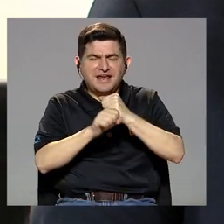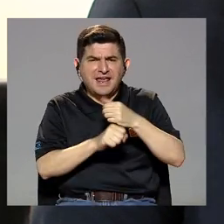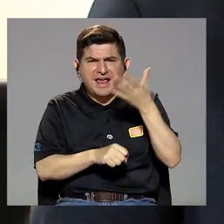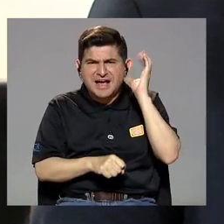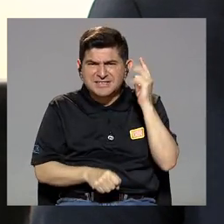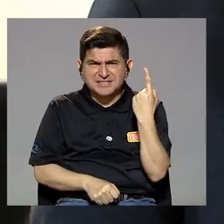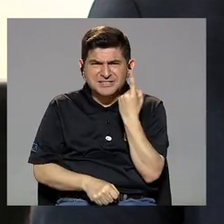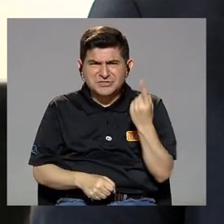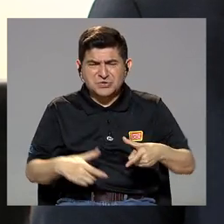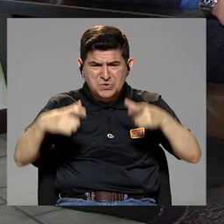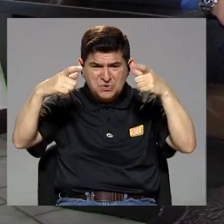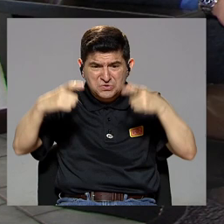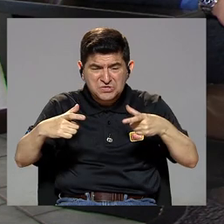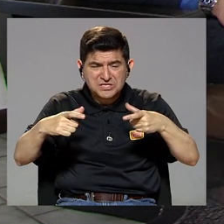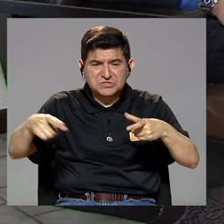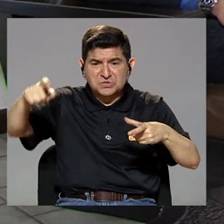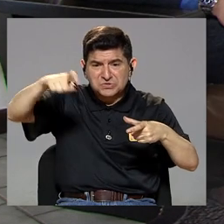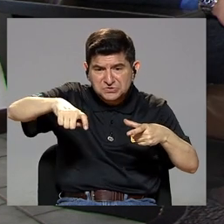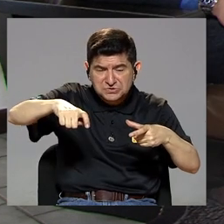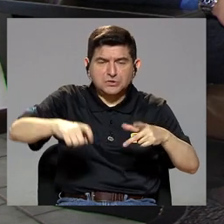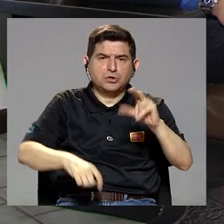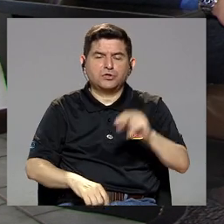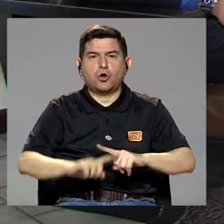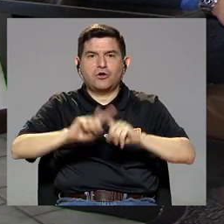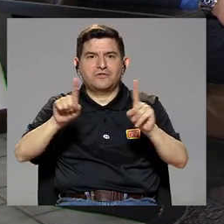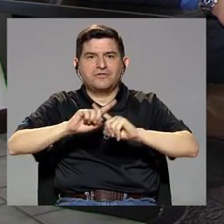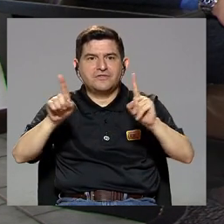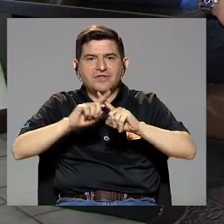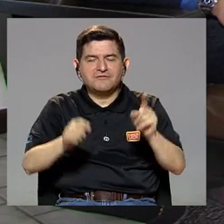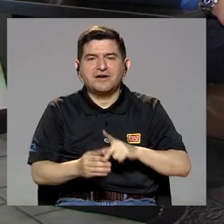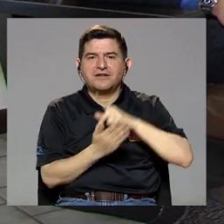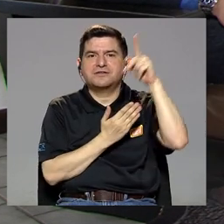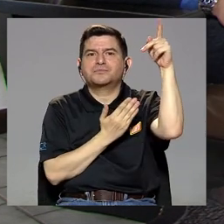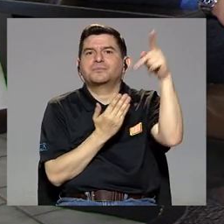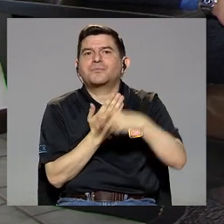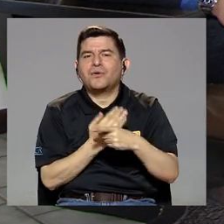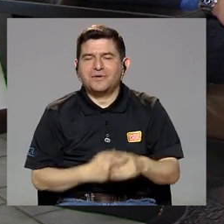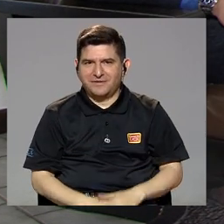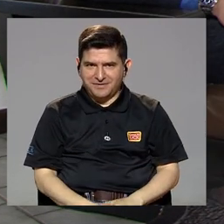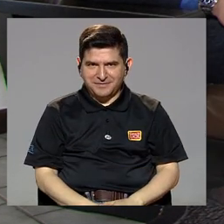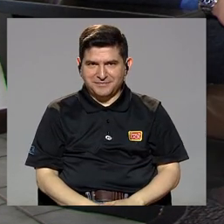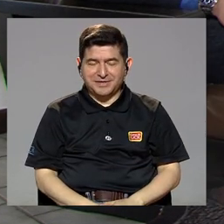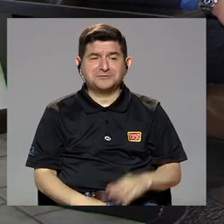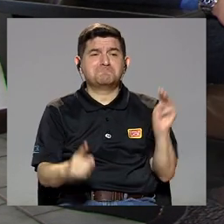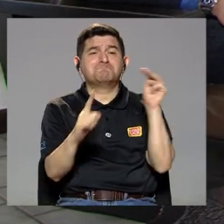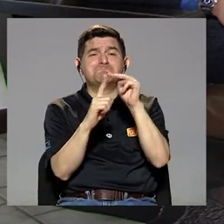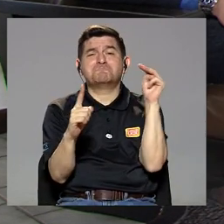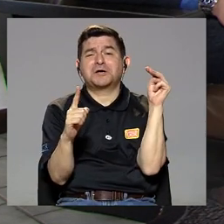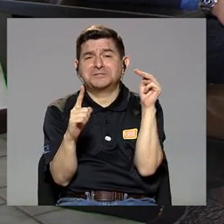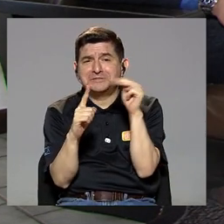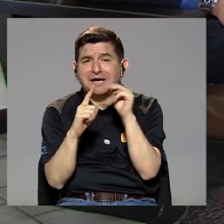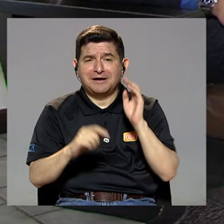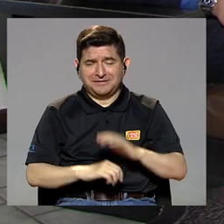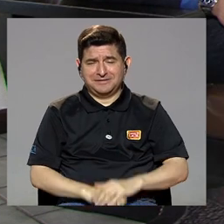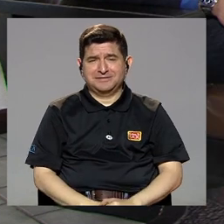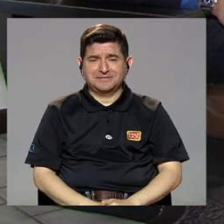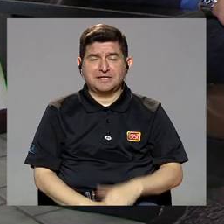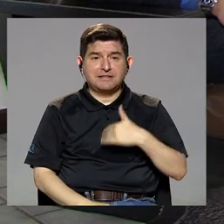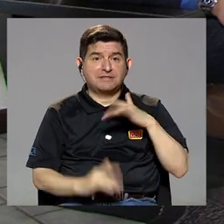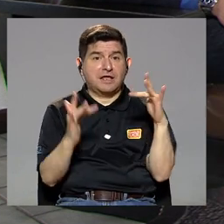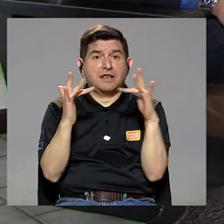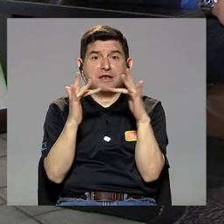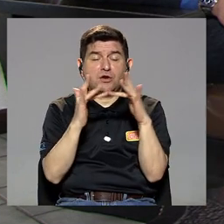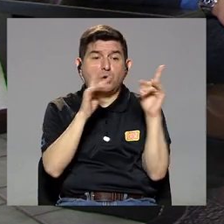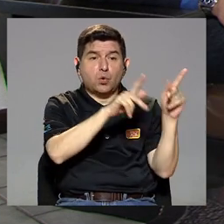sólo poner discos era hacer una serie de programas de llevar mensajes de tener contacto con